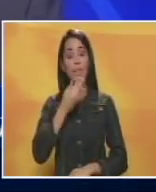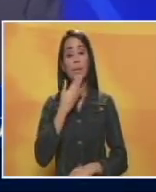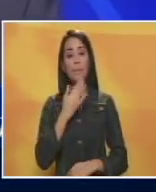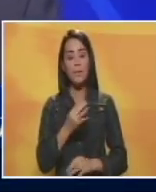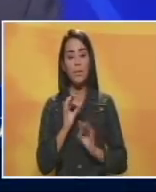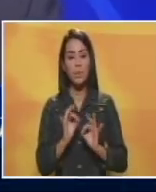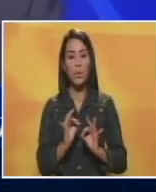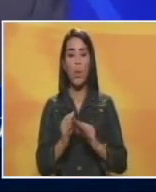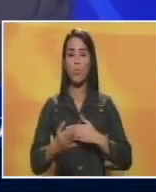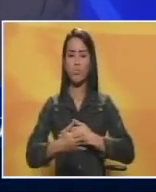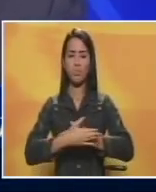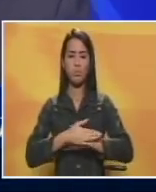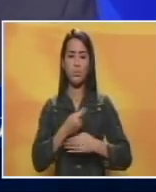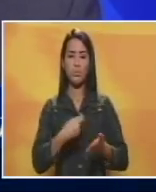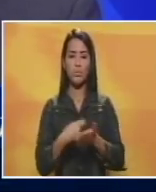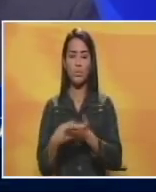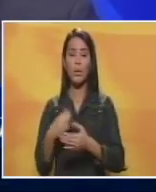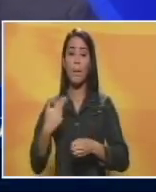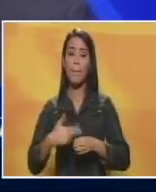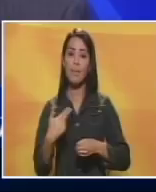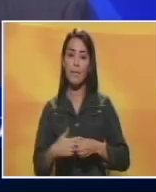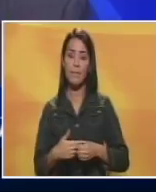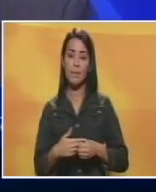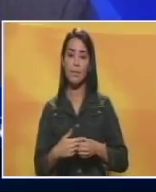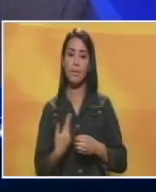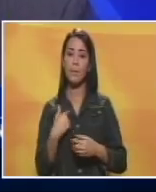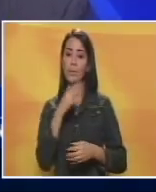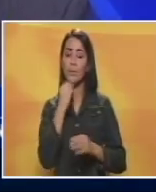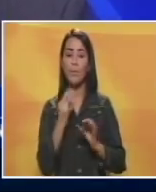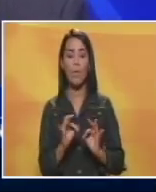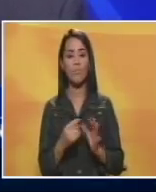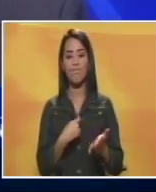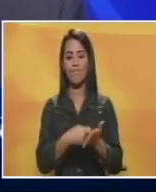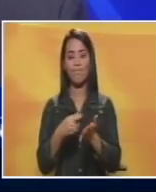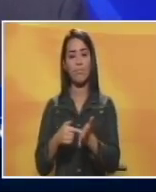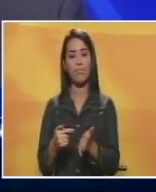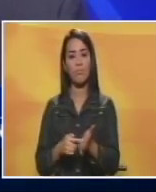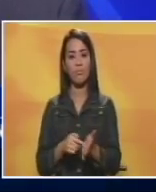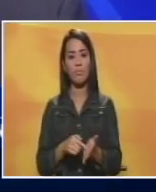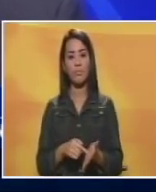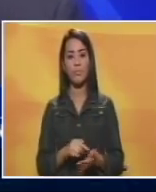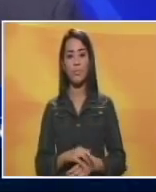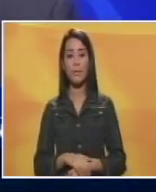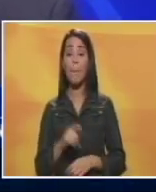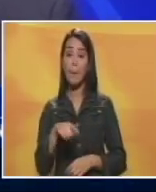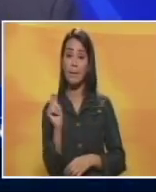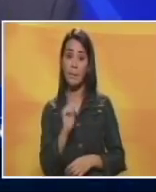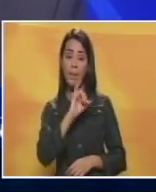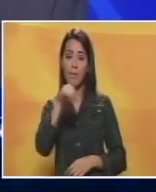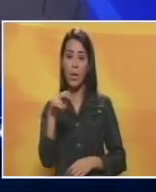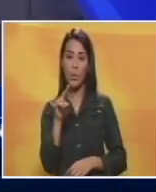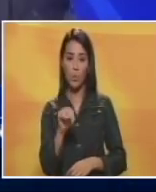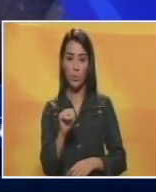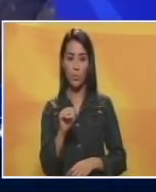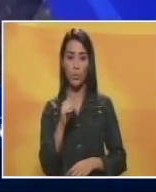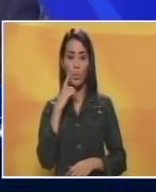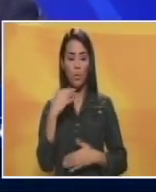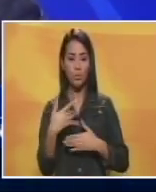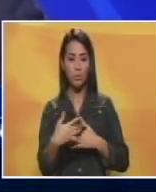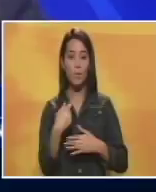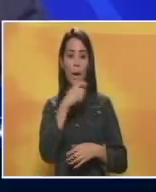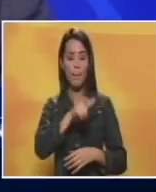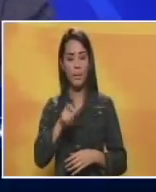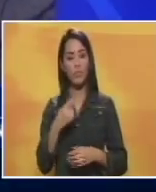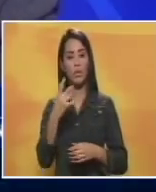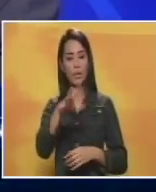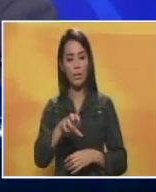colapso definitivo del sistema de pago de PDVSA ante la incapacidad de cancelar los barriles que adeuda para este mes de junio a sus principales